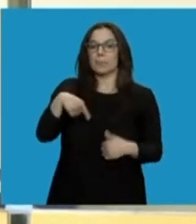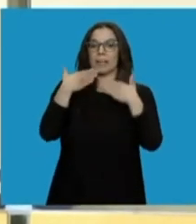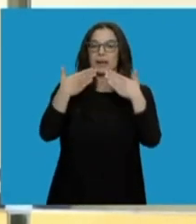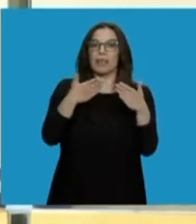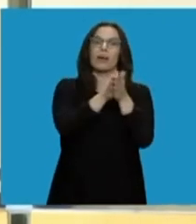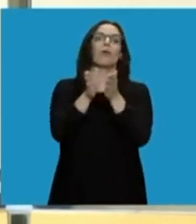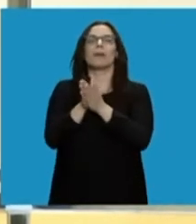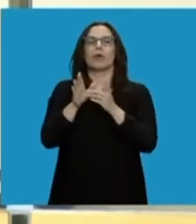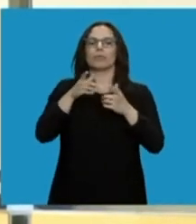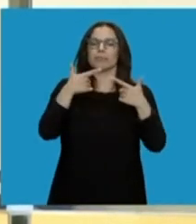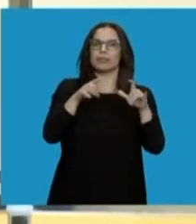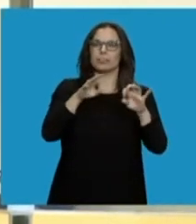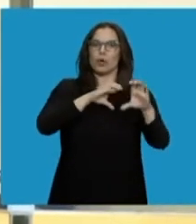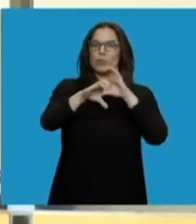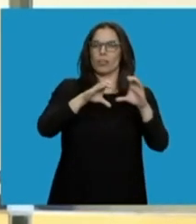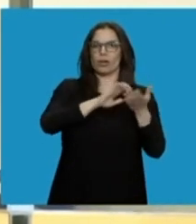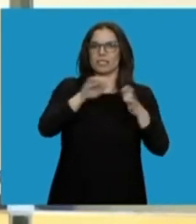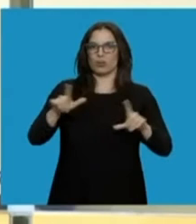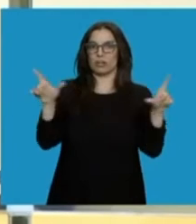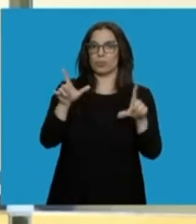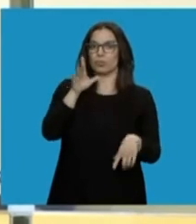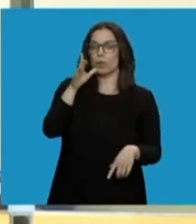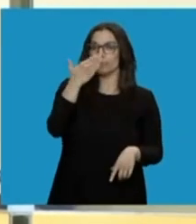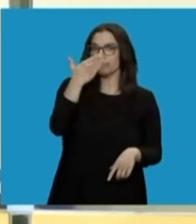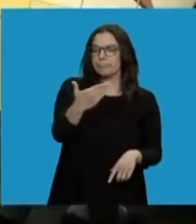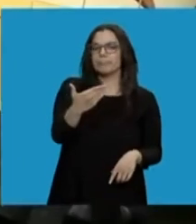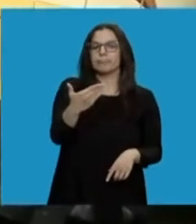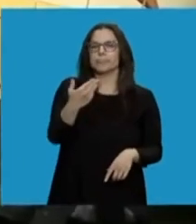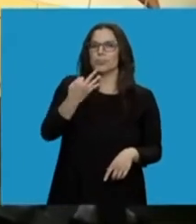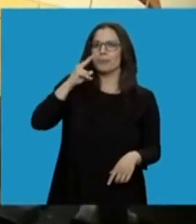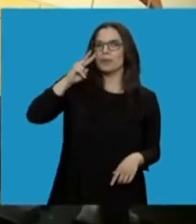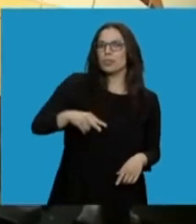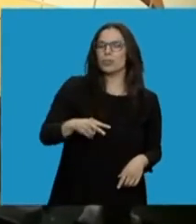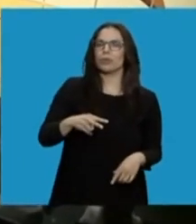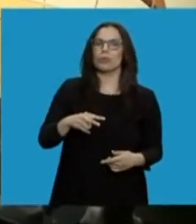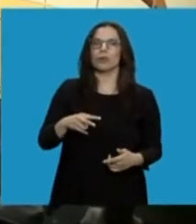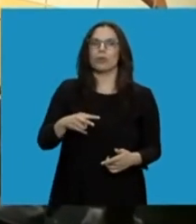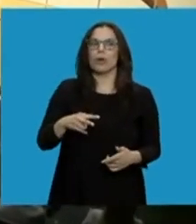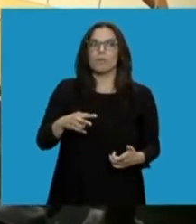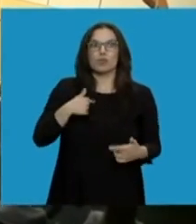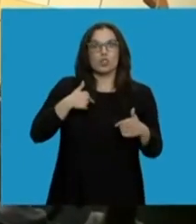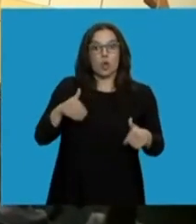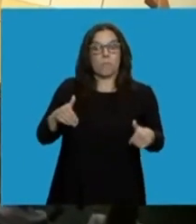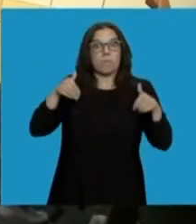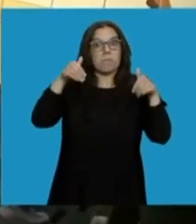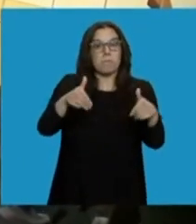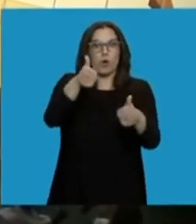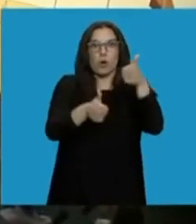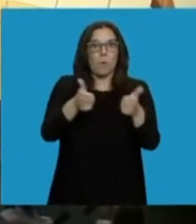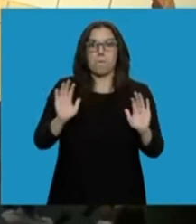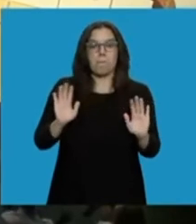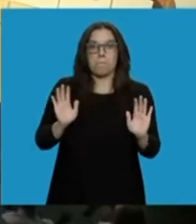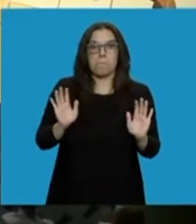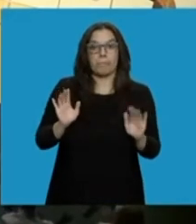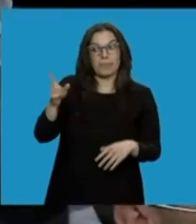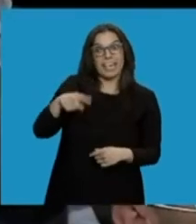del Departamento de Comunicación de Castilla y León Televisión, porque sinceramente debo reconocer que yo no había pensado en presentarme a este certamen. Y fueron